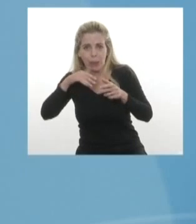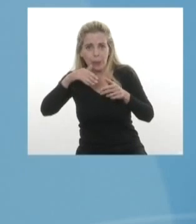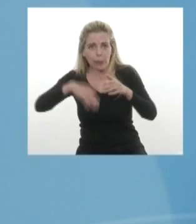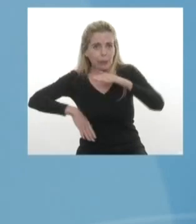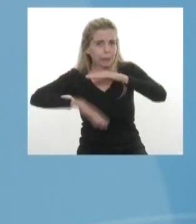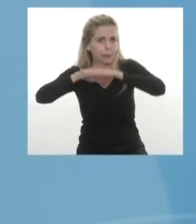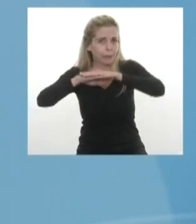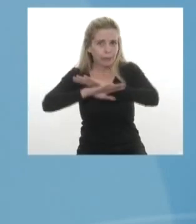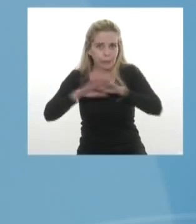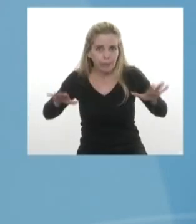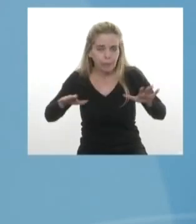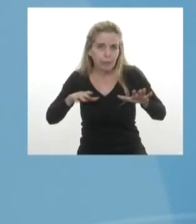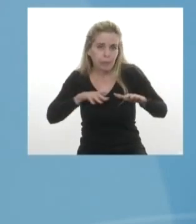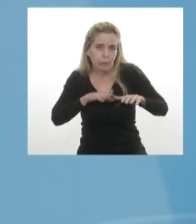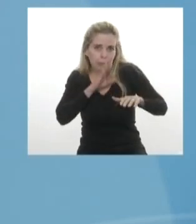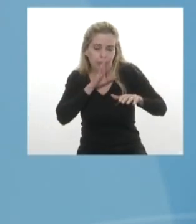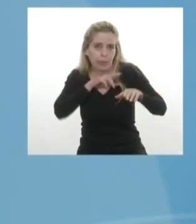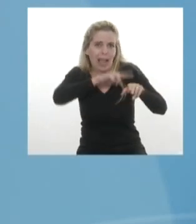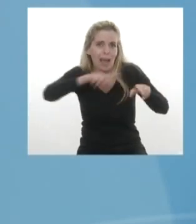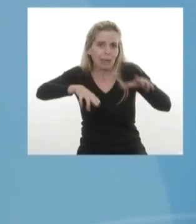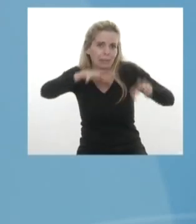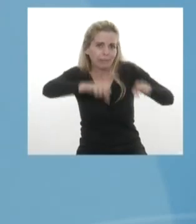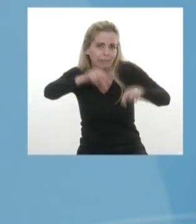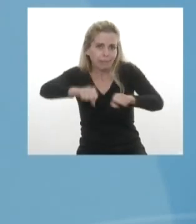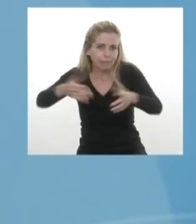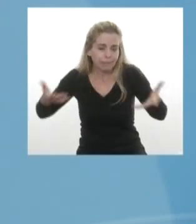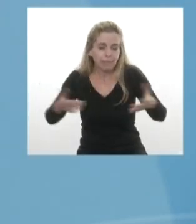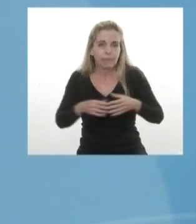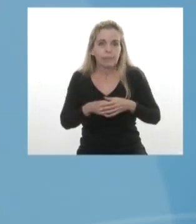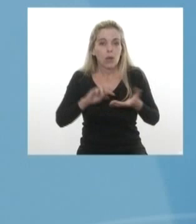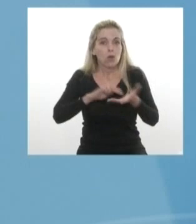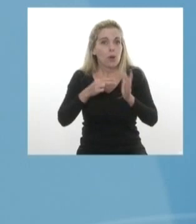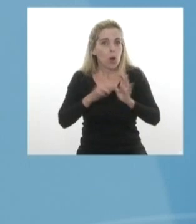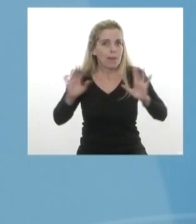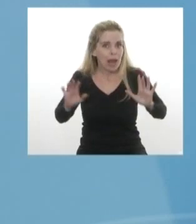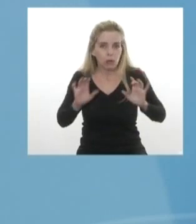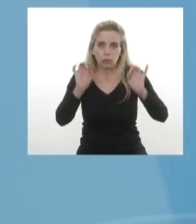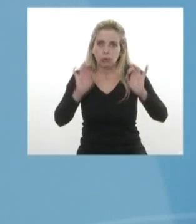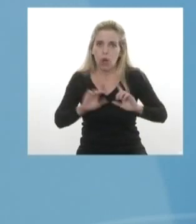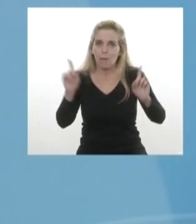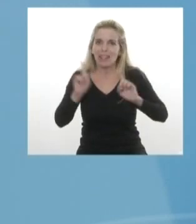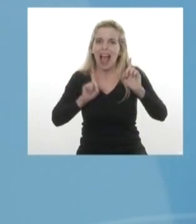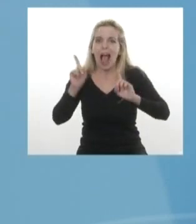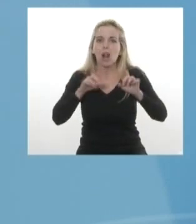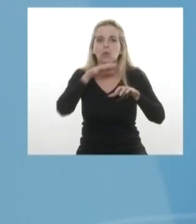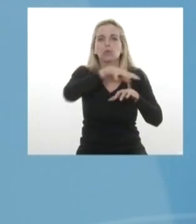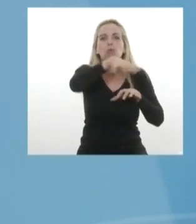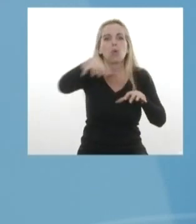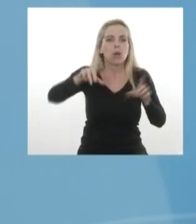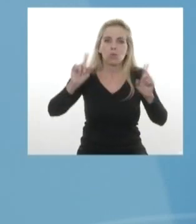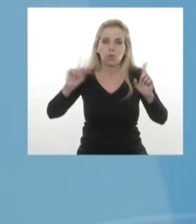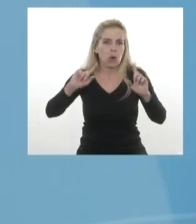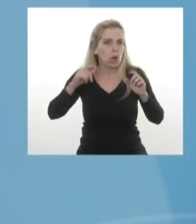no poder dar respuesta. El problema ya no se acota a determinado territorio, es